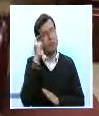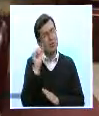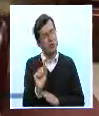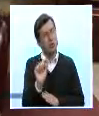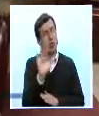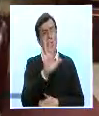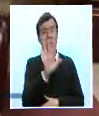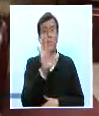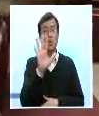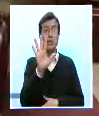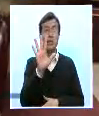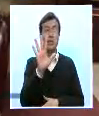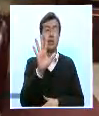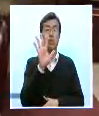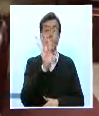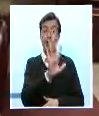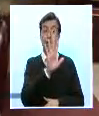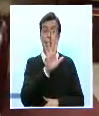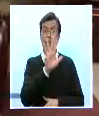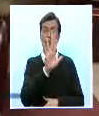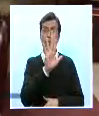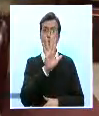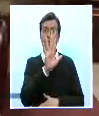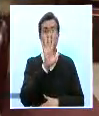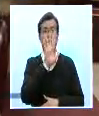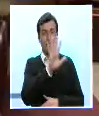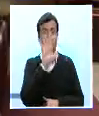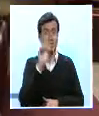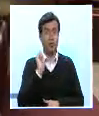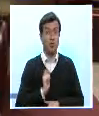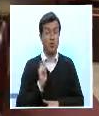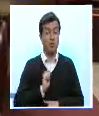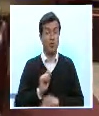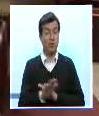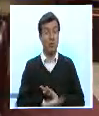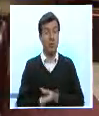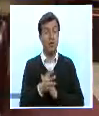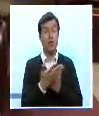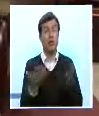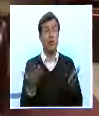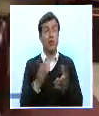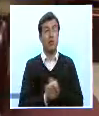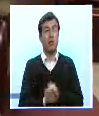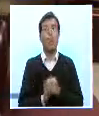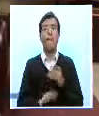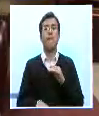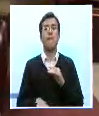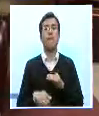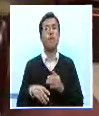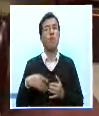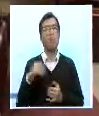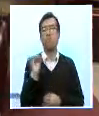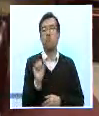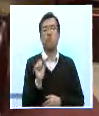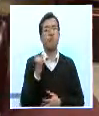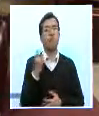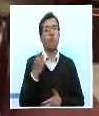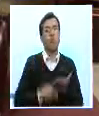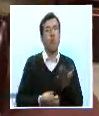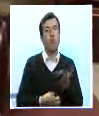95.000 perdón 50 55 salvación significa establecemos como la mínima contacto pero eso